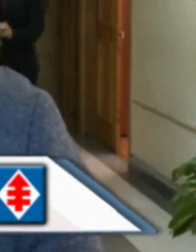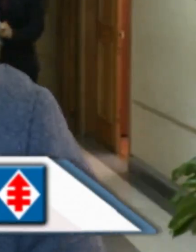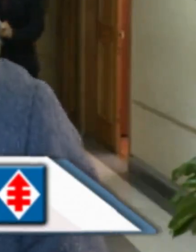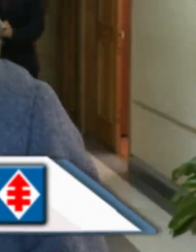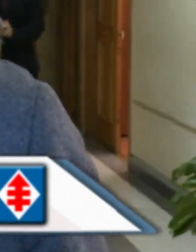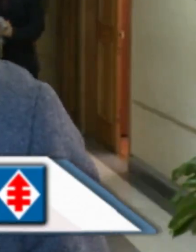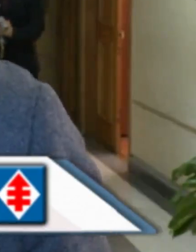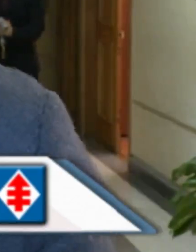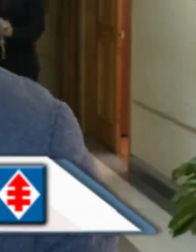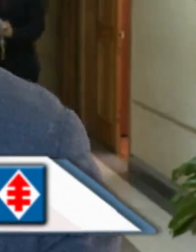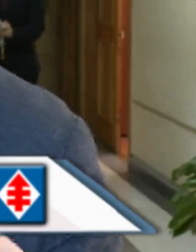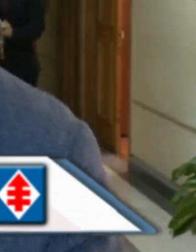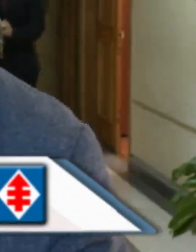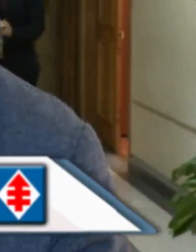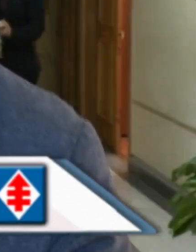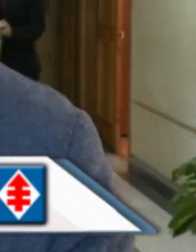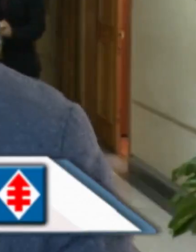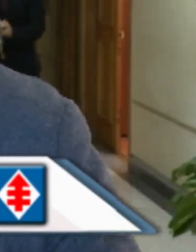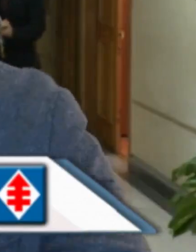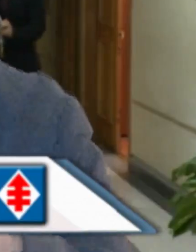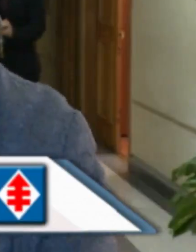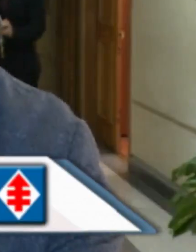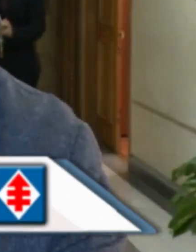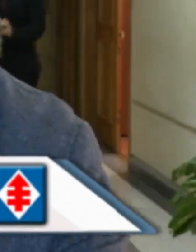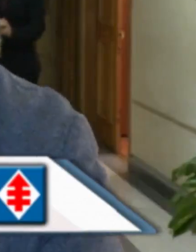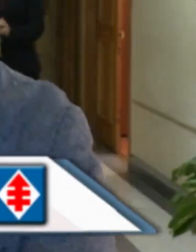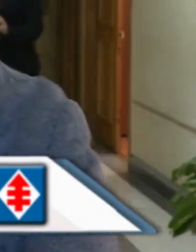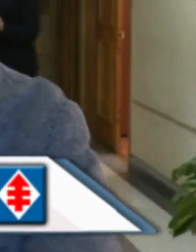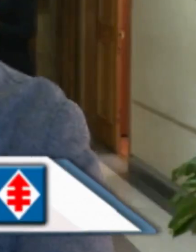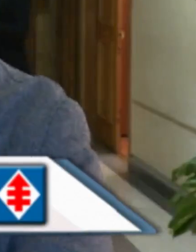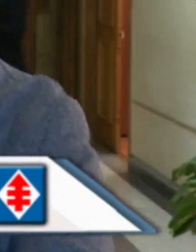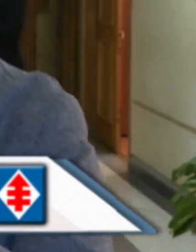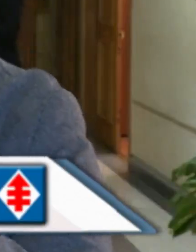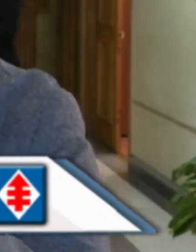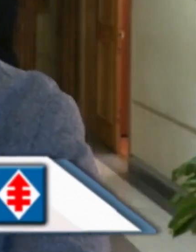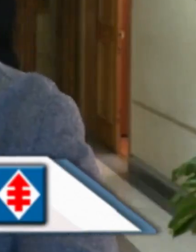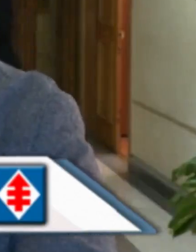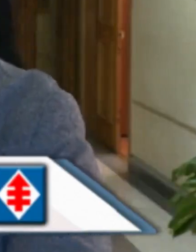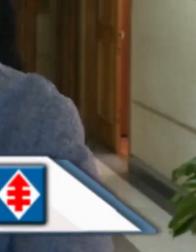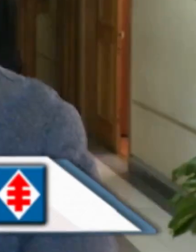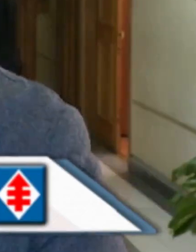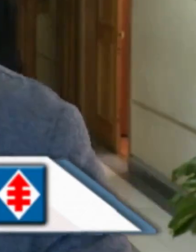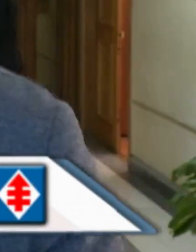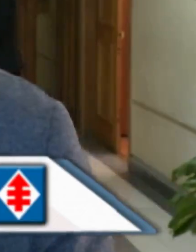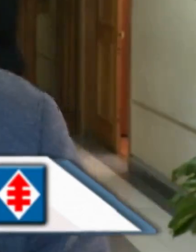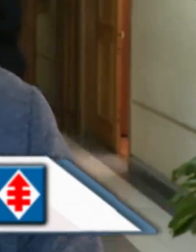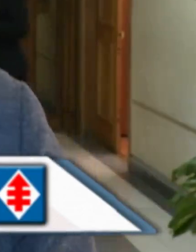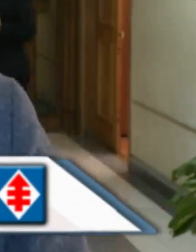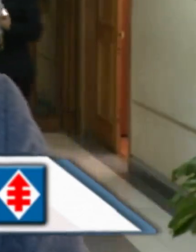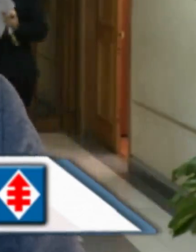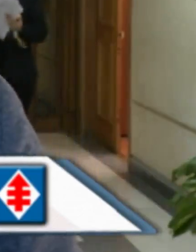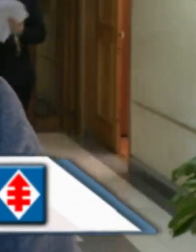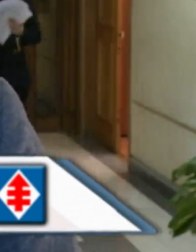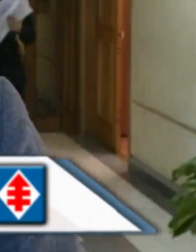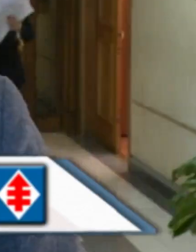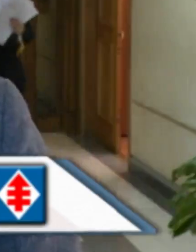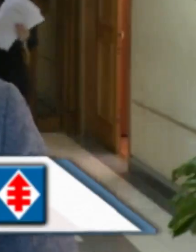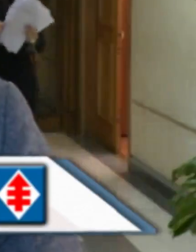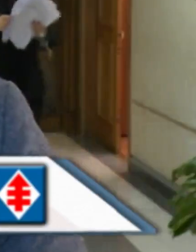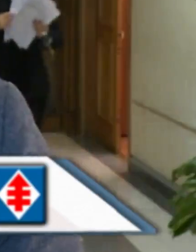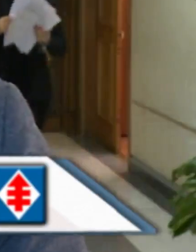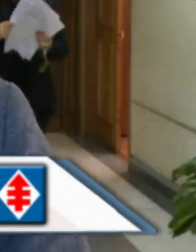creo que eso era importante también resolverlo porque para el banco central de Chile salía más cara producir las monedas de un peso o cinco pesos que el valor intrínseco de las mismas